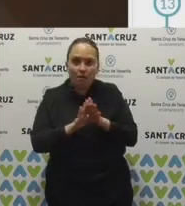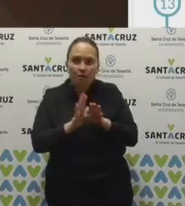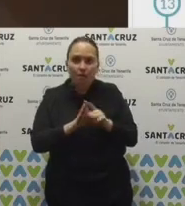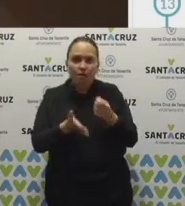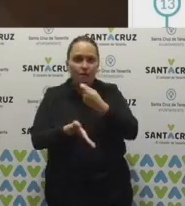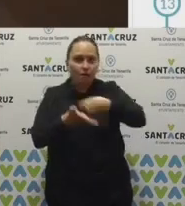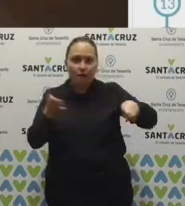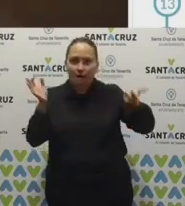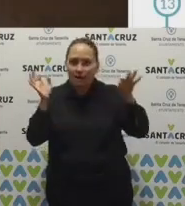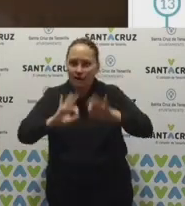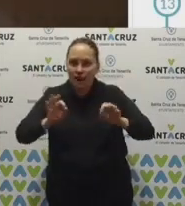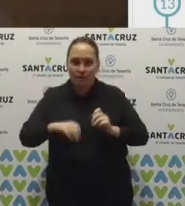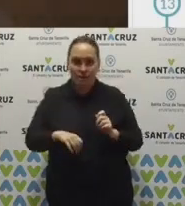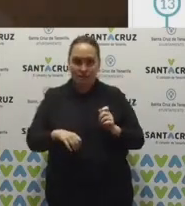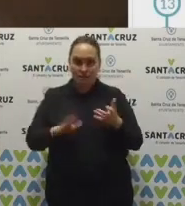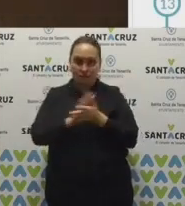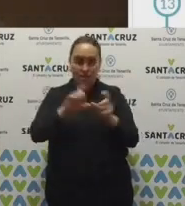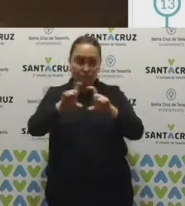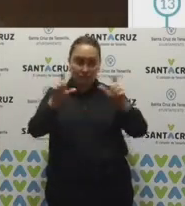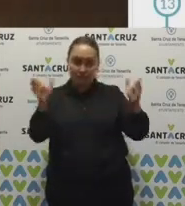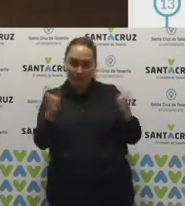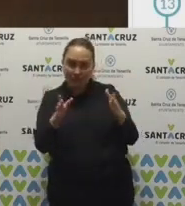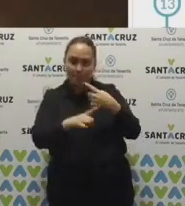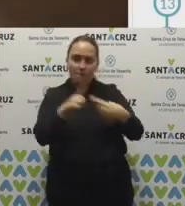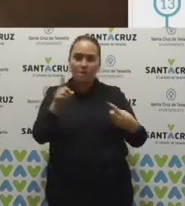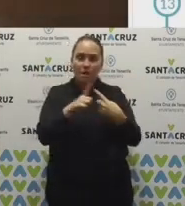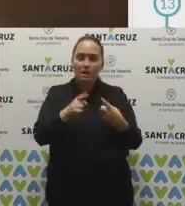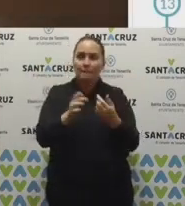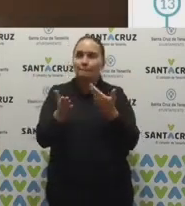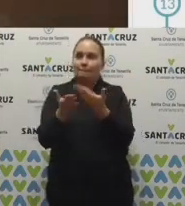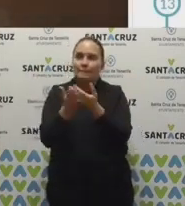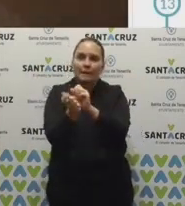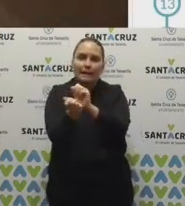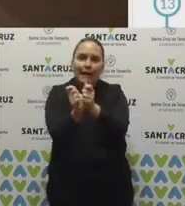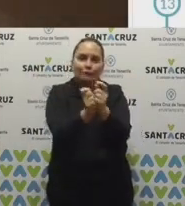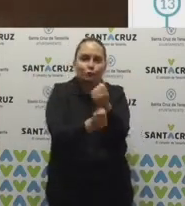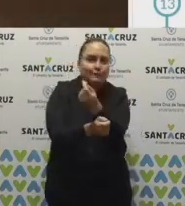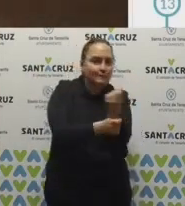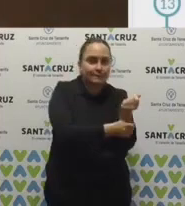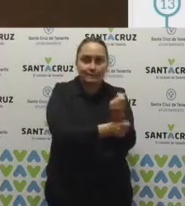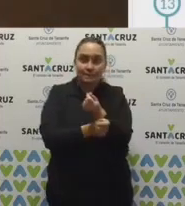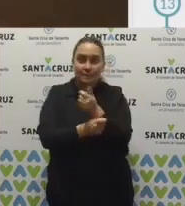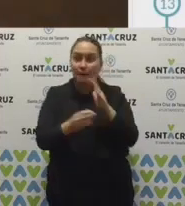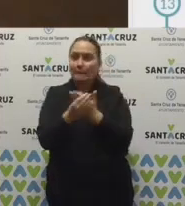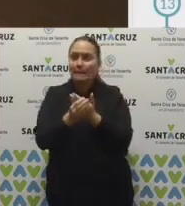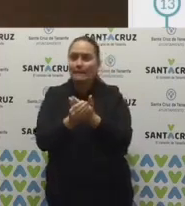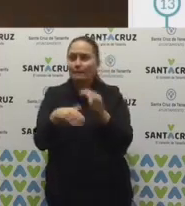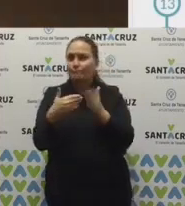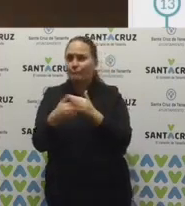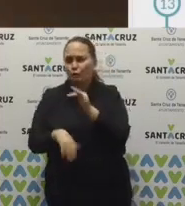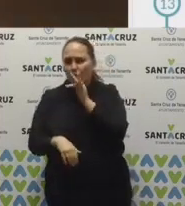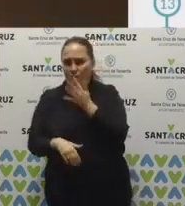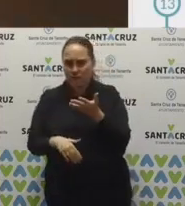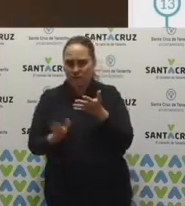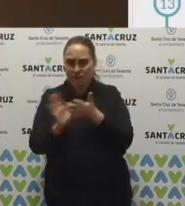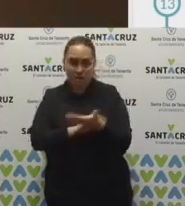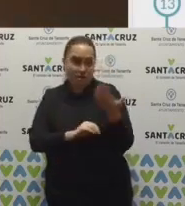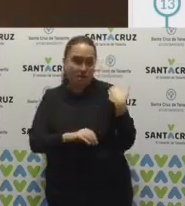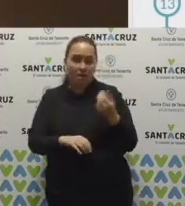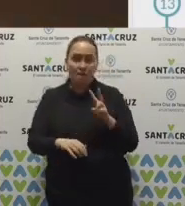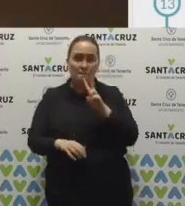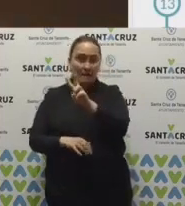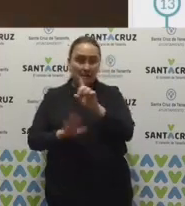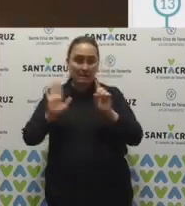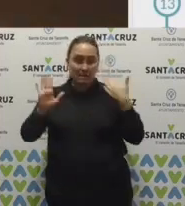créditos y todavía no se ha cerrado el expediente se cerró el día 26 estamos a día 29 y no se han parado